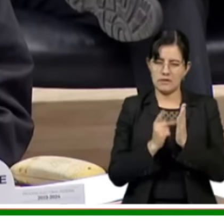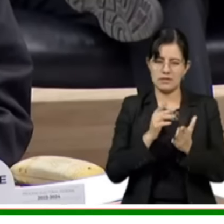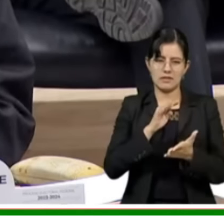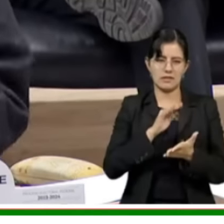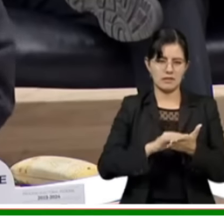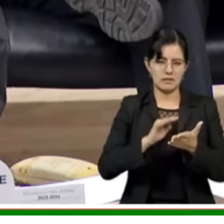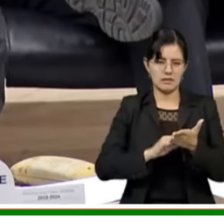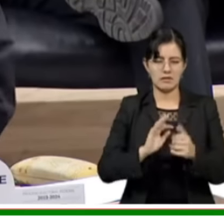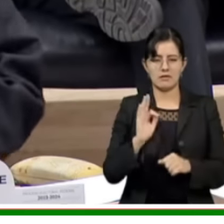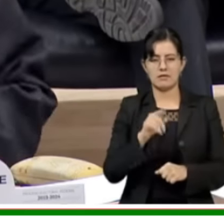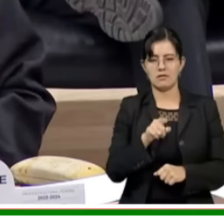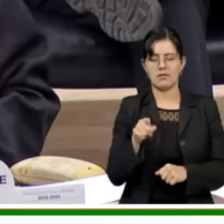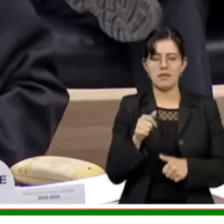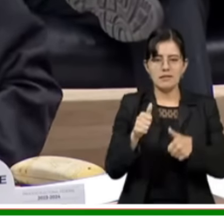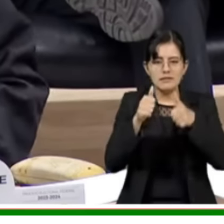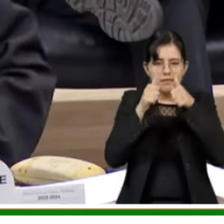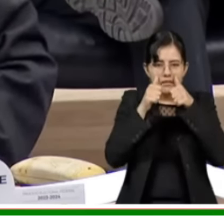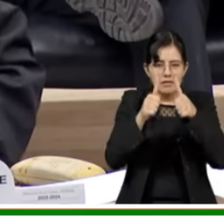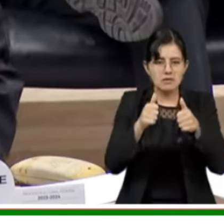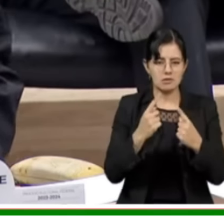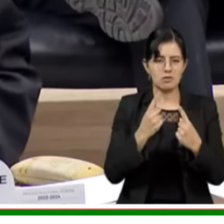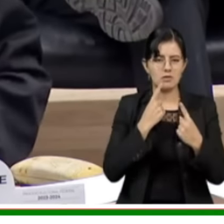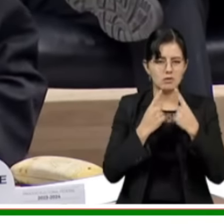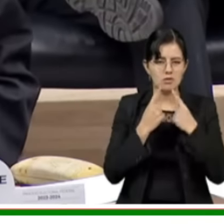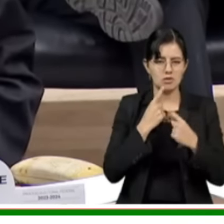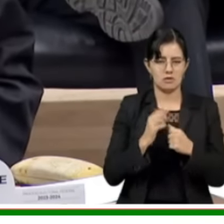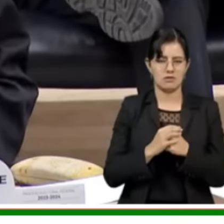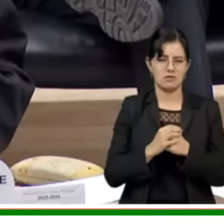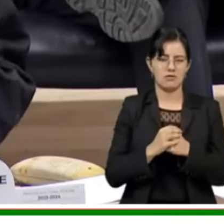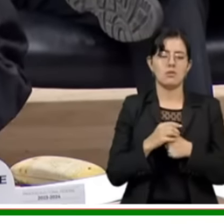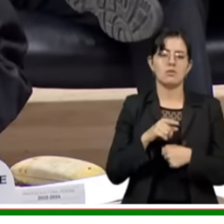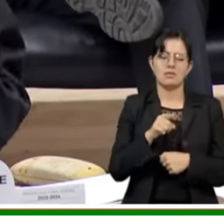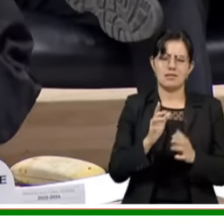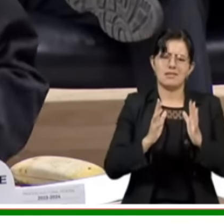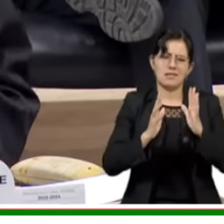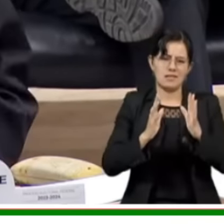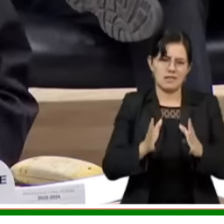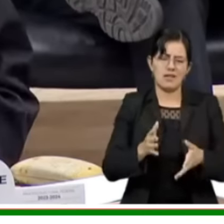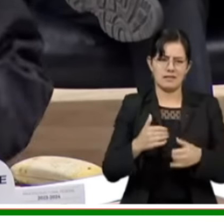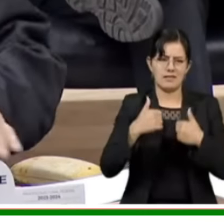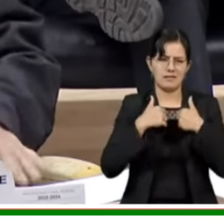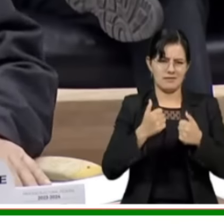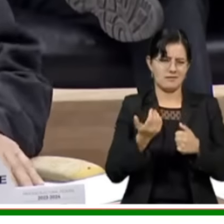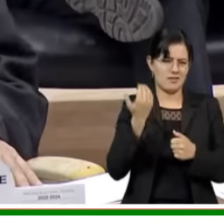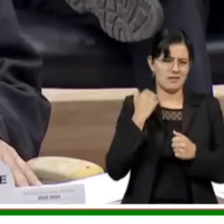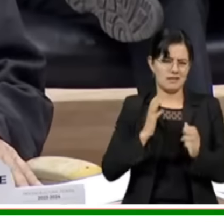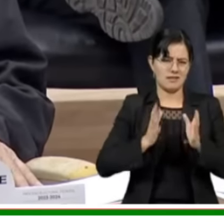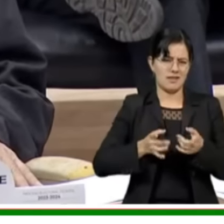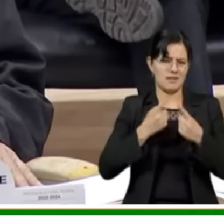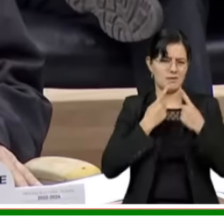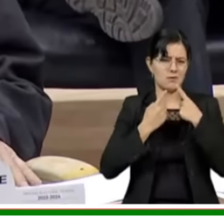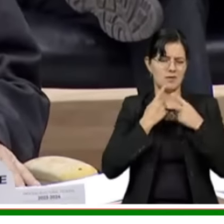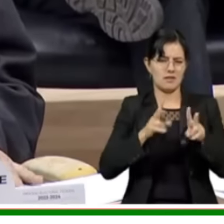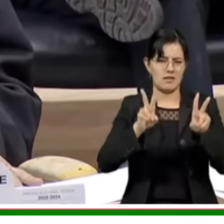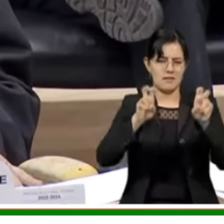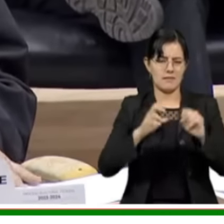andar de Monaguillo estuviera atento a la discusión se habría dado cuenta perfecto que eso ya se había abordado Pero además no estoy de